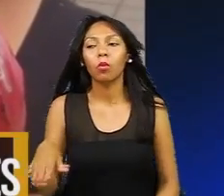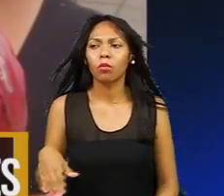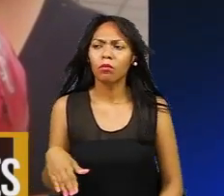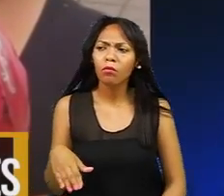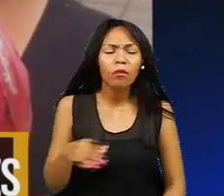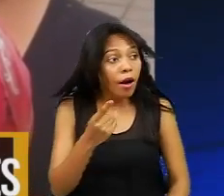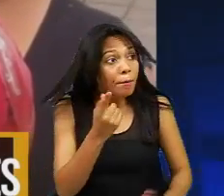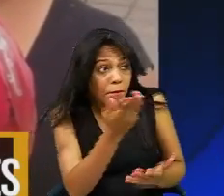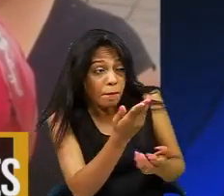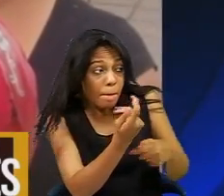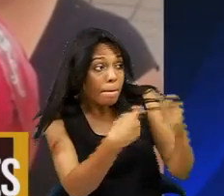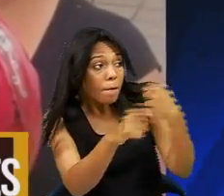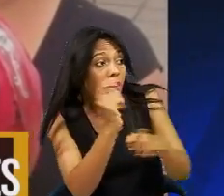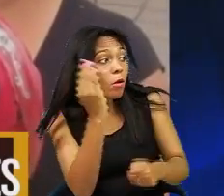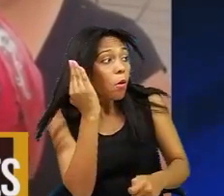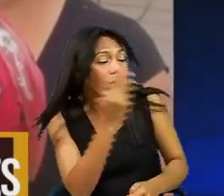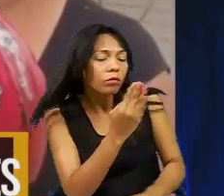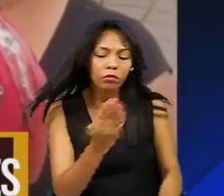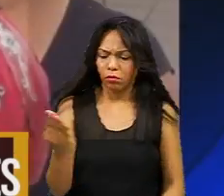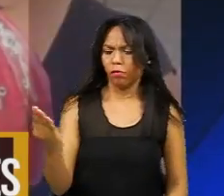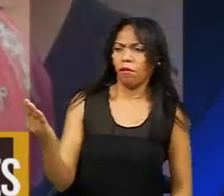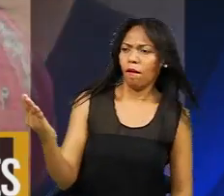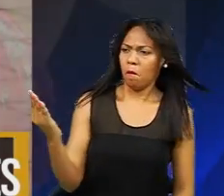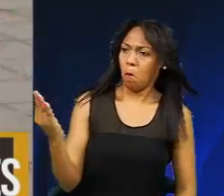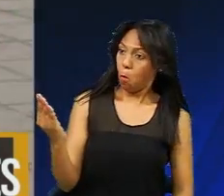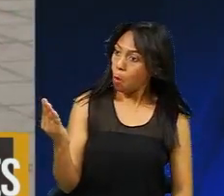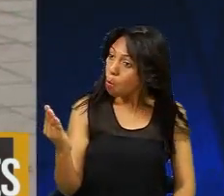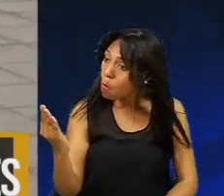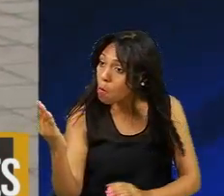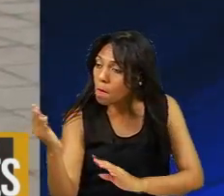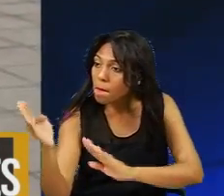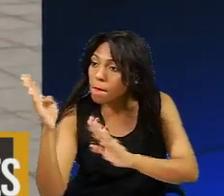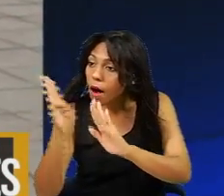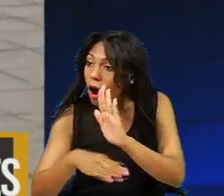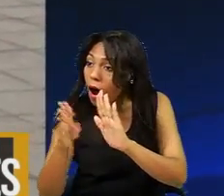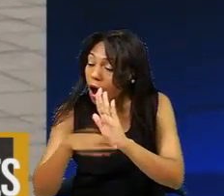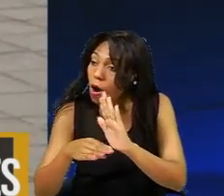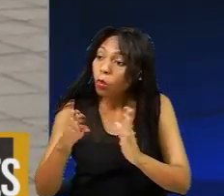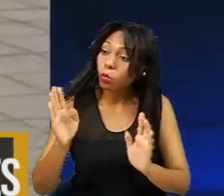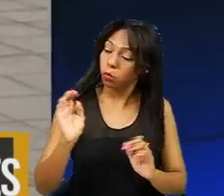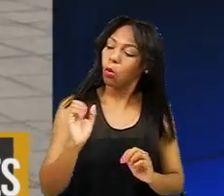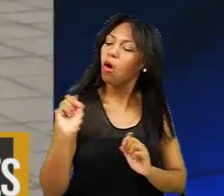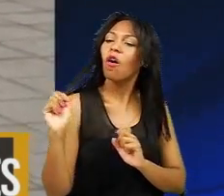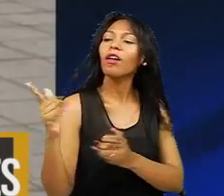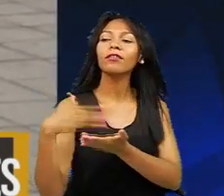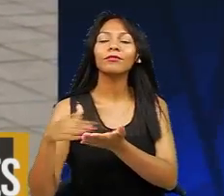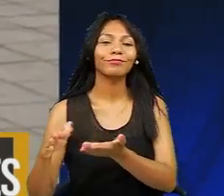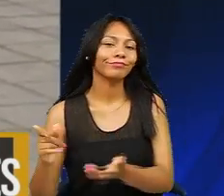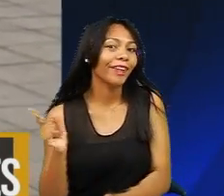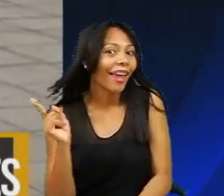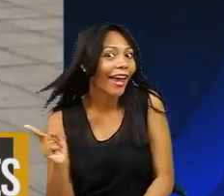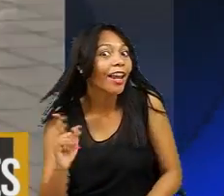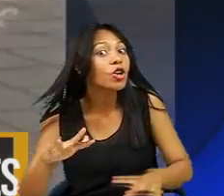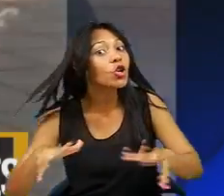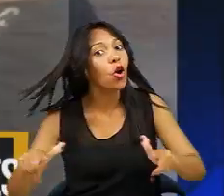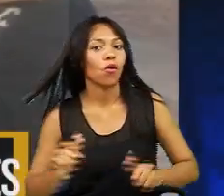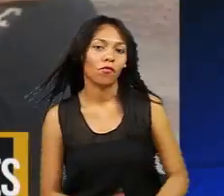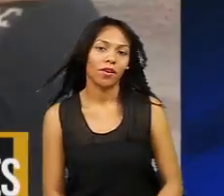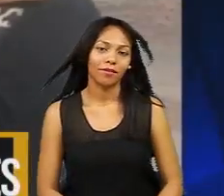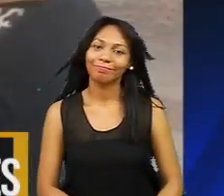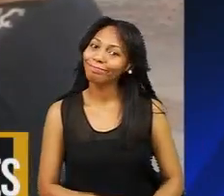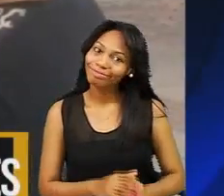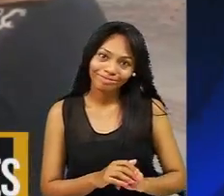son normalmente celulares hurtados. Entonces la invitación es esa, se hace la campaña pues en aquellos sectores donde son concurridos, de